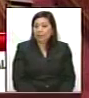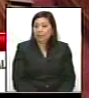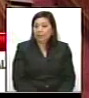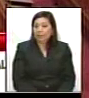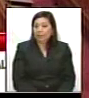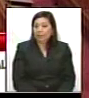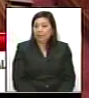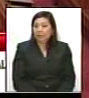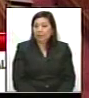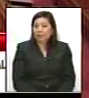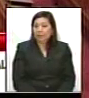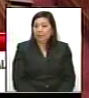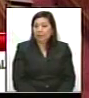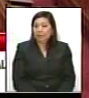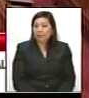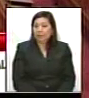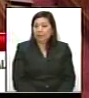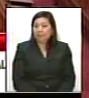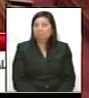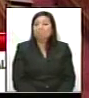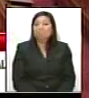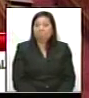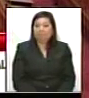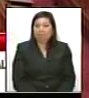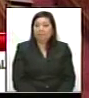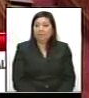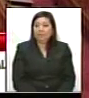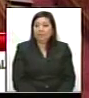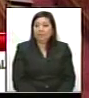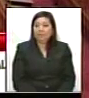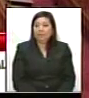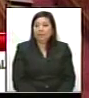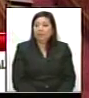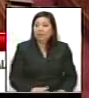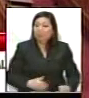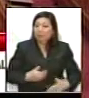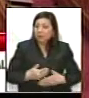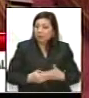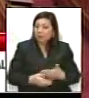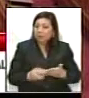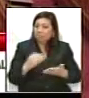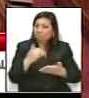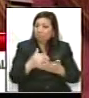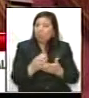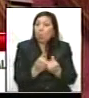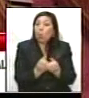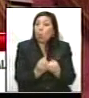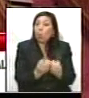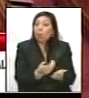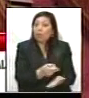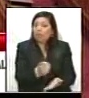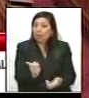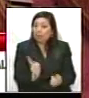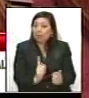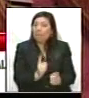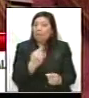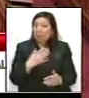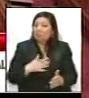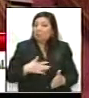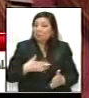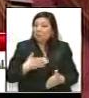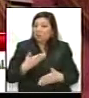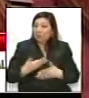ahora muy bien entonces está procediendo al registro de asistencia para poder